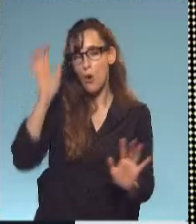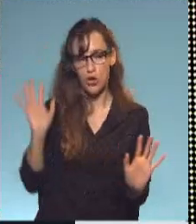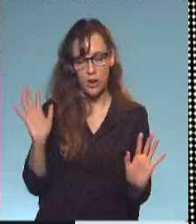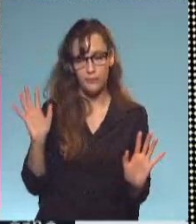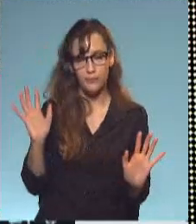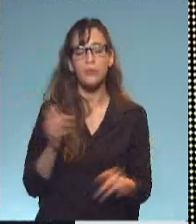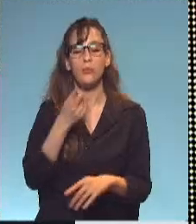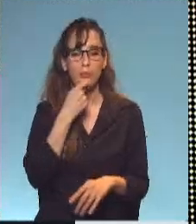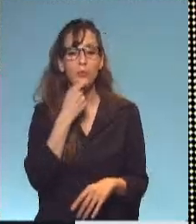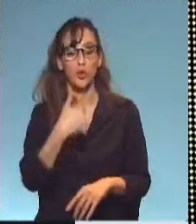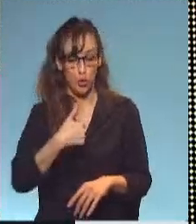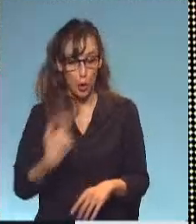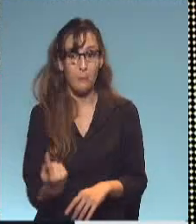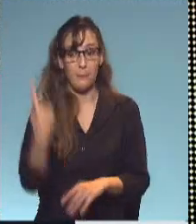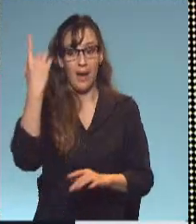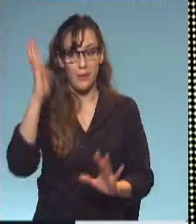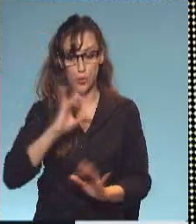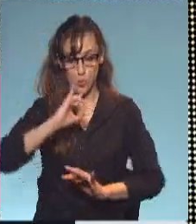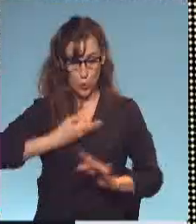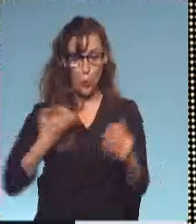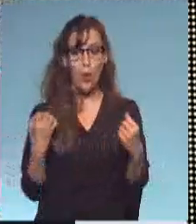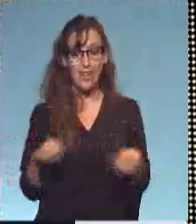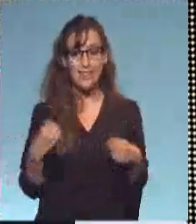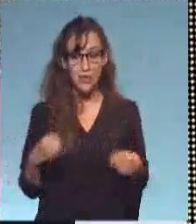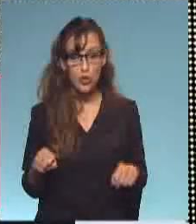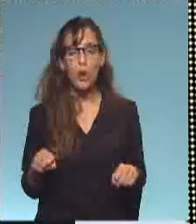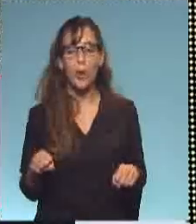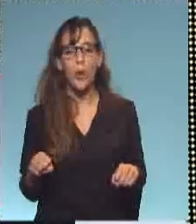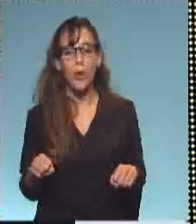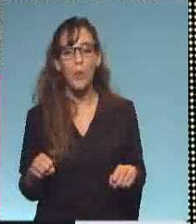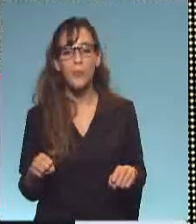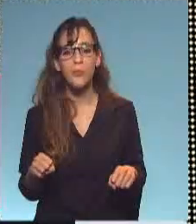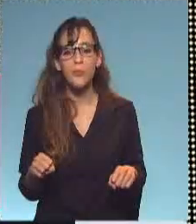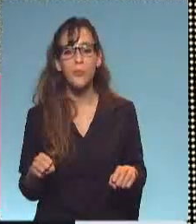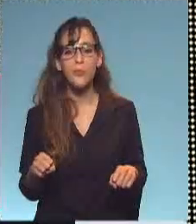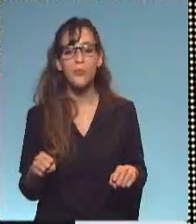por ejemplo, mi primer palacio de la memoria que construí era un día típico recorrido.